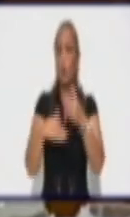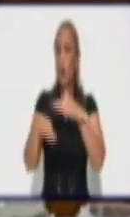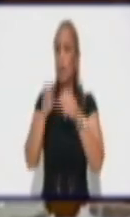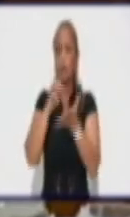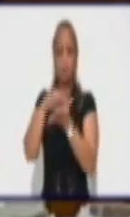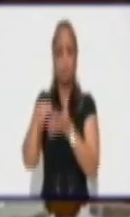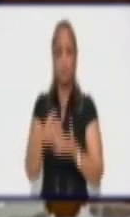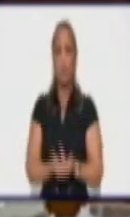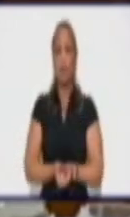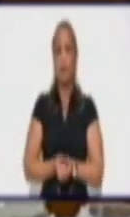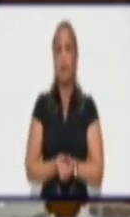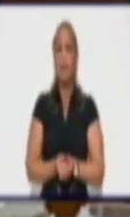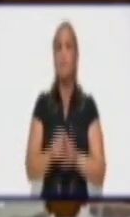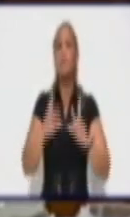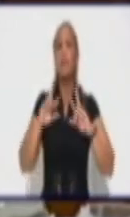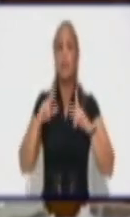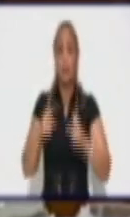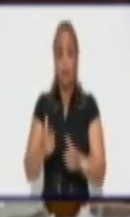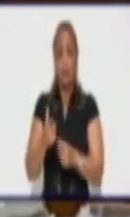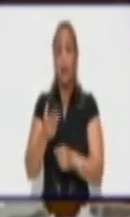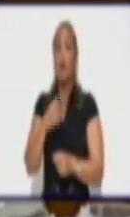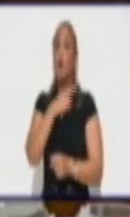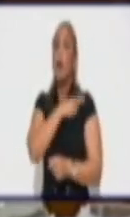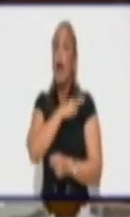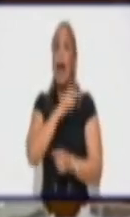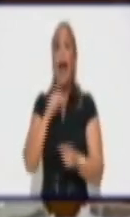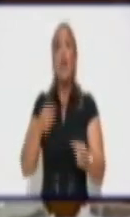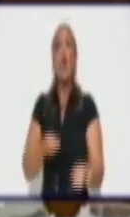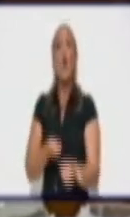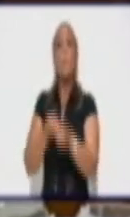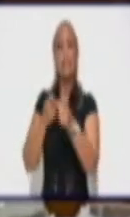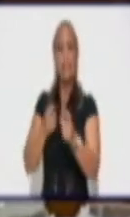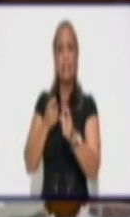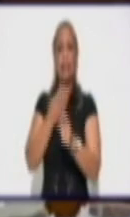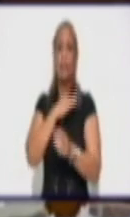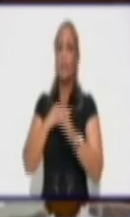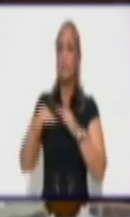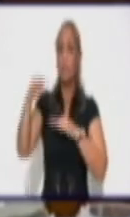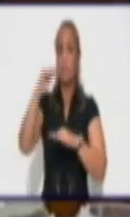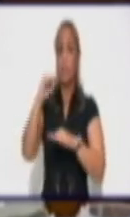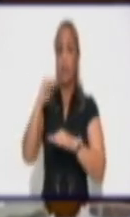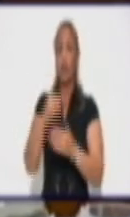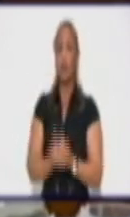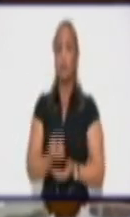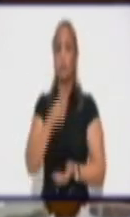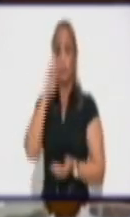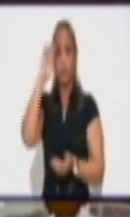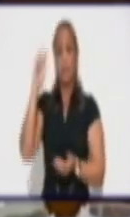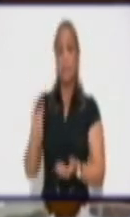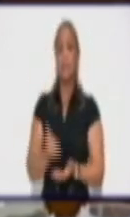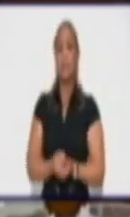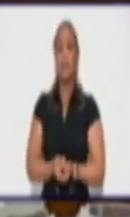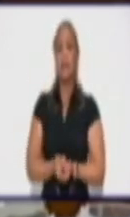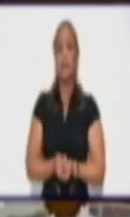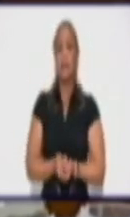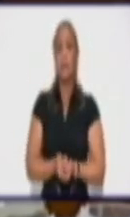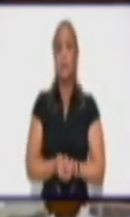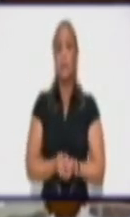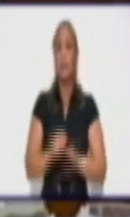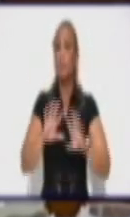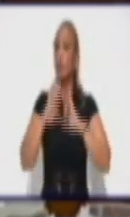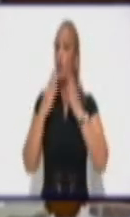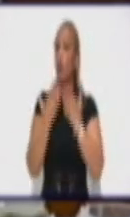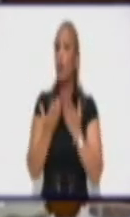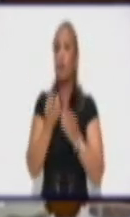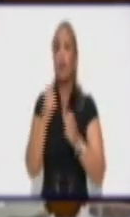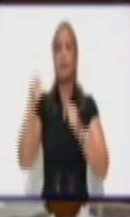a los cuadros a los combatientes ministerio interior a los combatientes la fuerza armada revolucionaria y